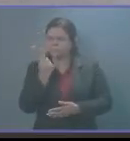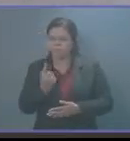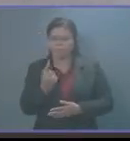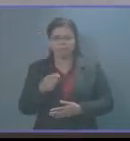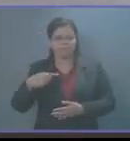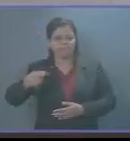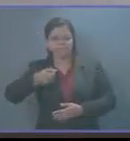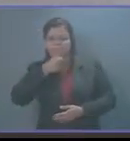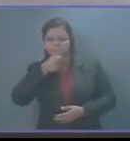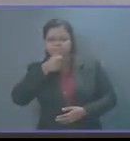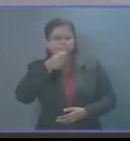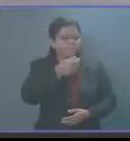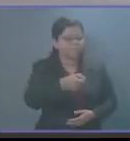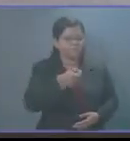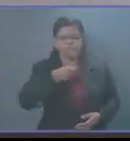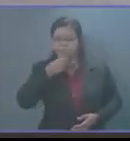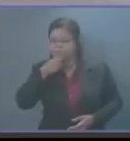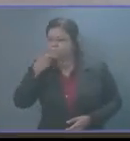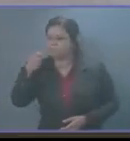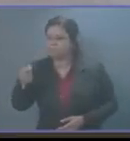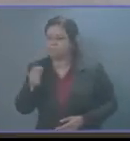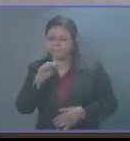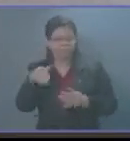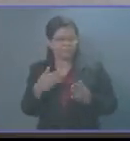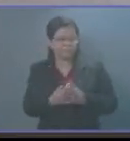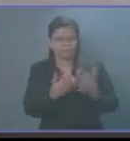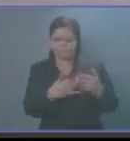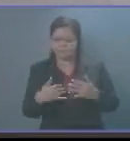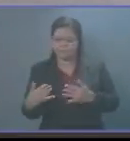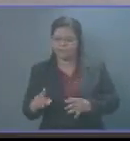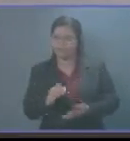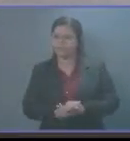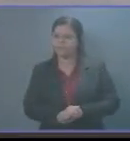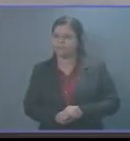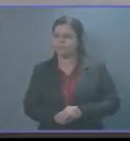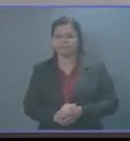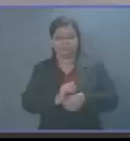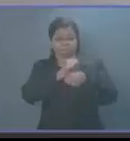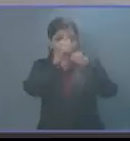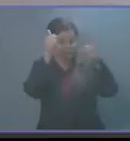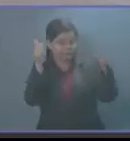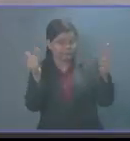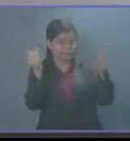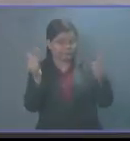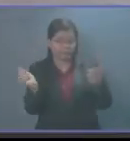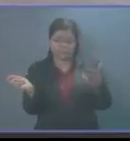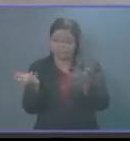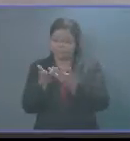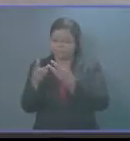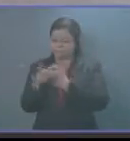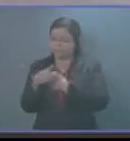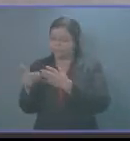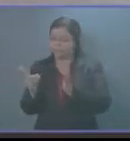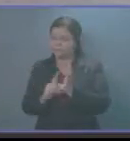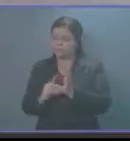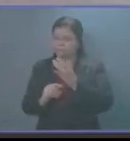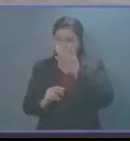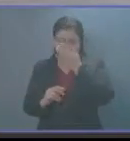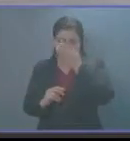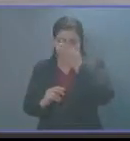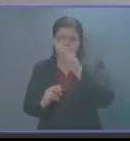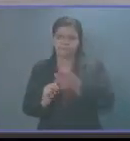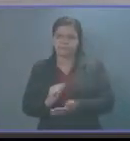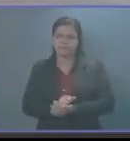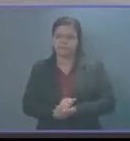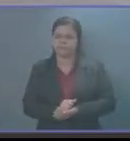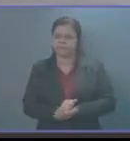dando cobertura a todas las actividades. Muy buenos días, colegas diputados y diputadas